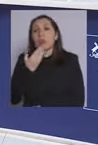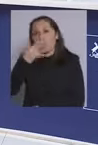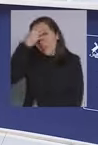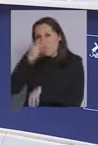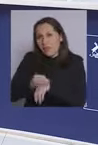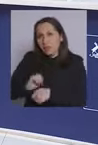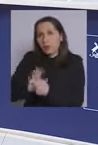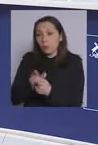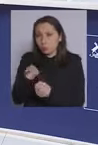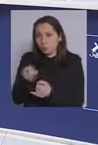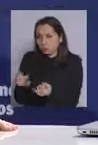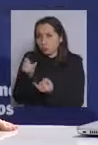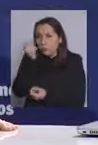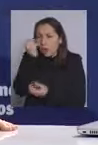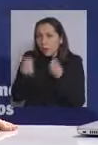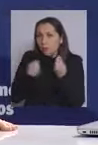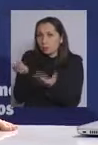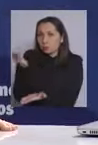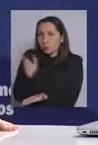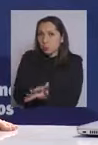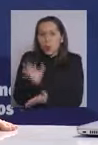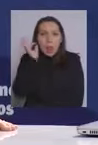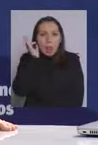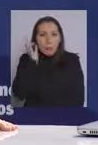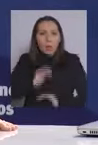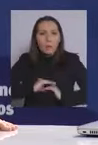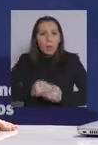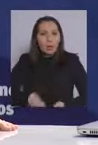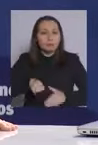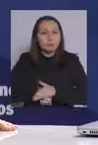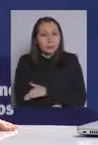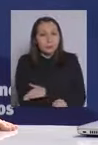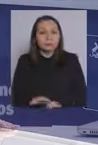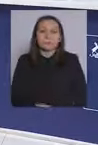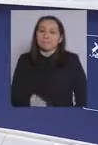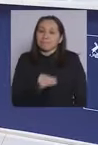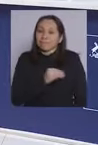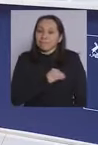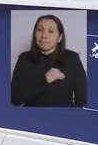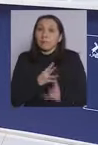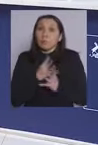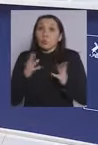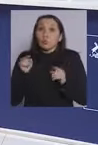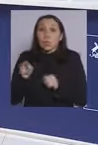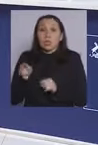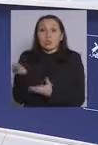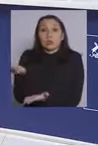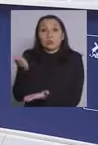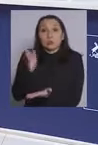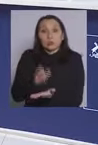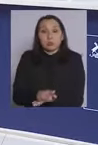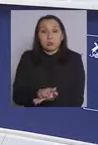tienen antecedentes de este fallecimiento? Lamentamos muchísimo este